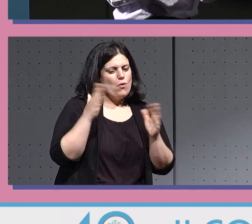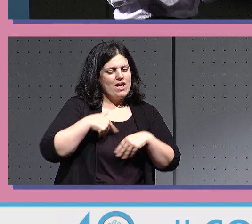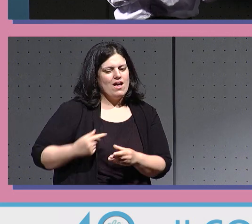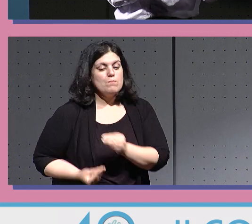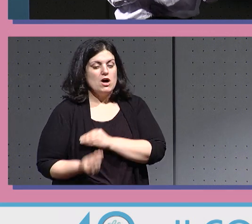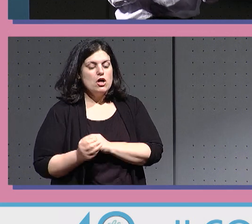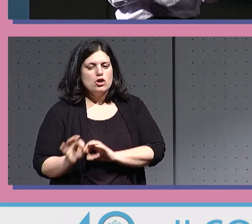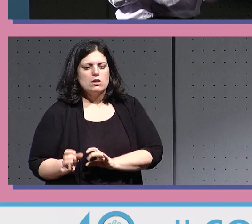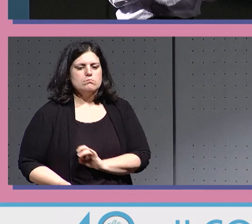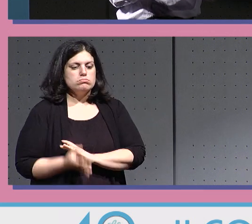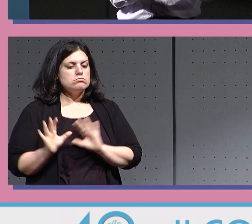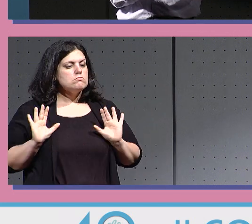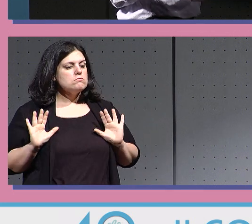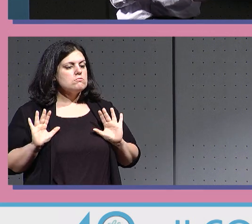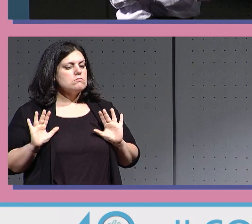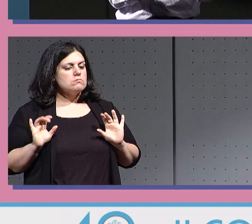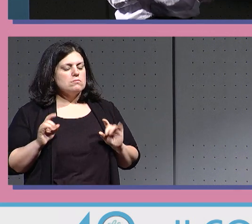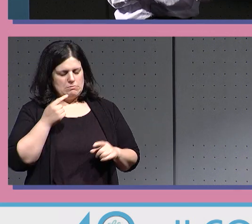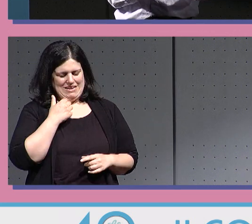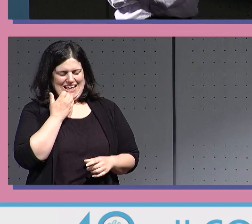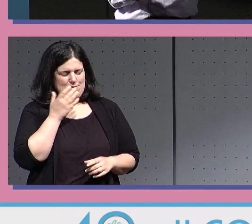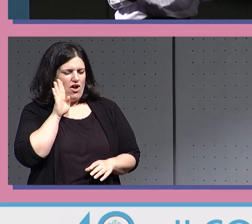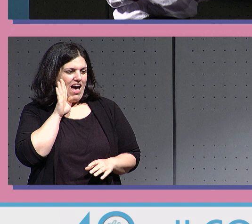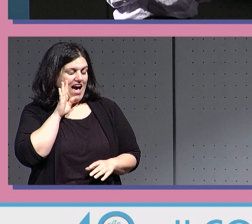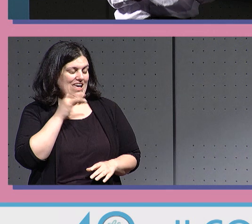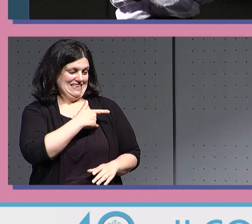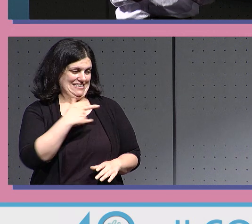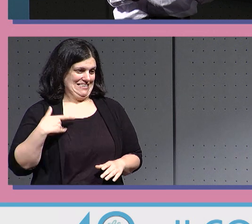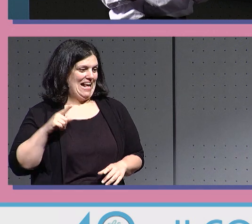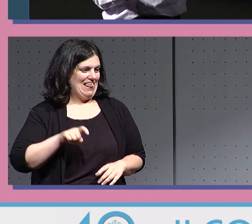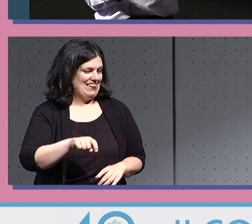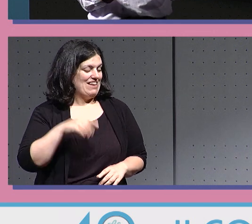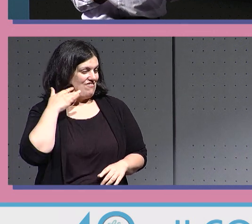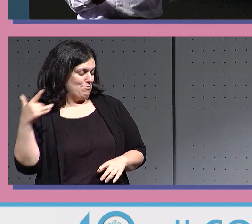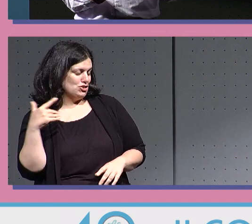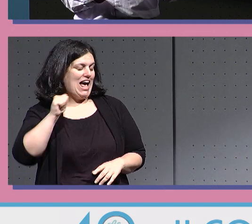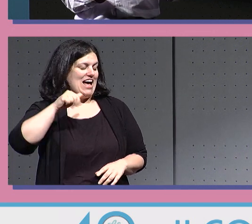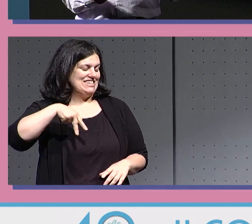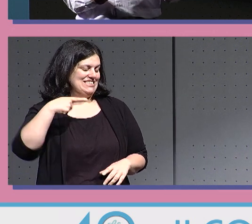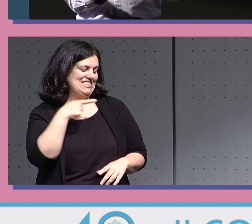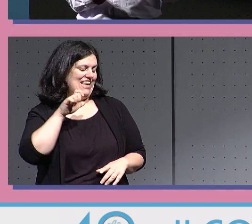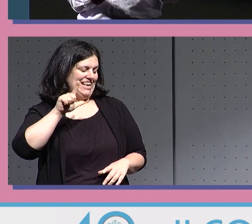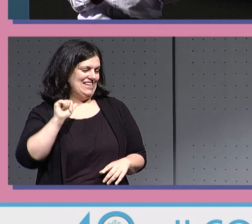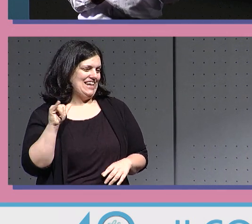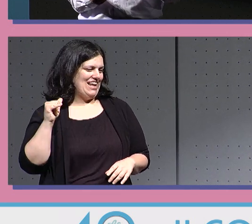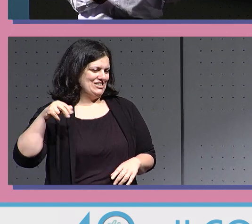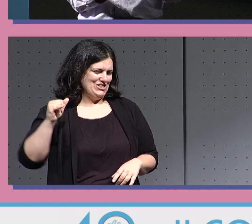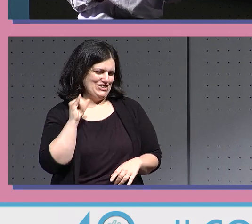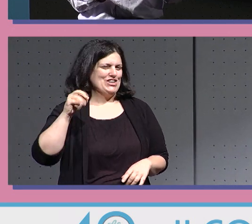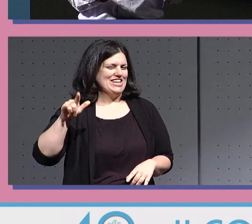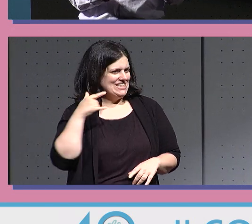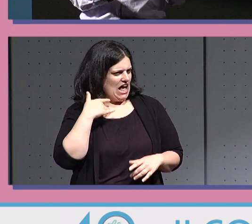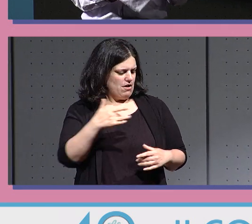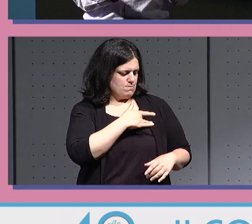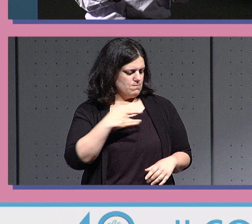manifestar. Os ponía el ejemplo de Angelina Jolie, pues lo sigo poniendo. Tenía una